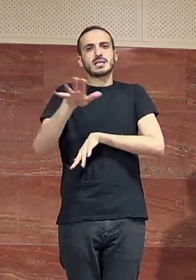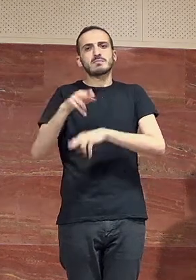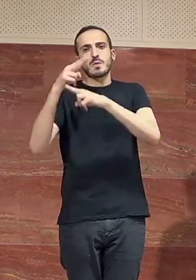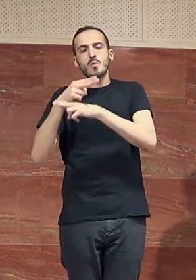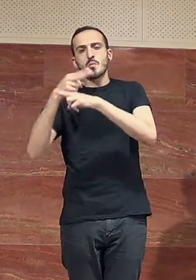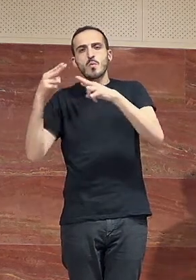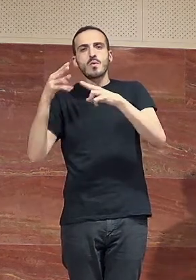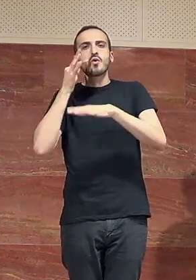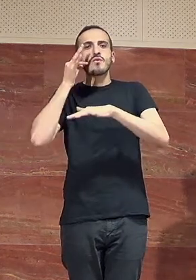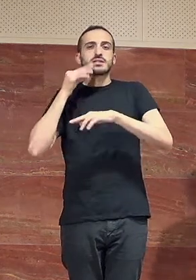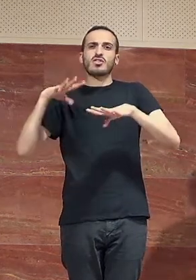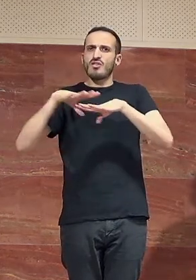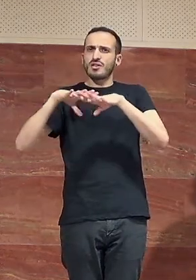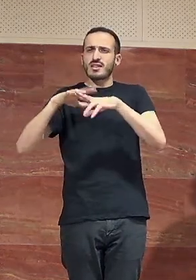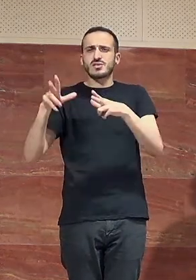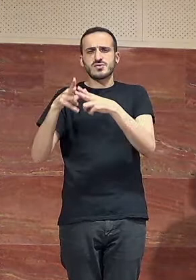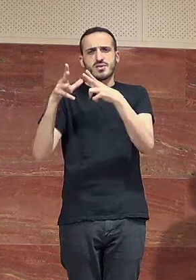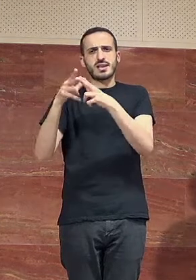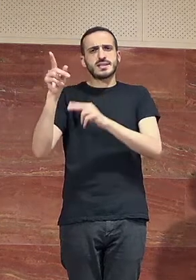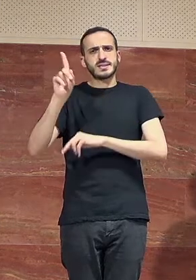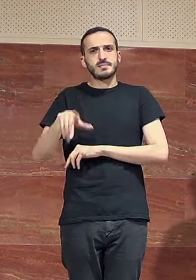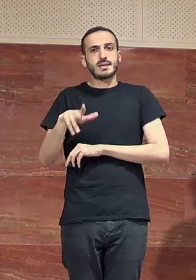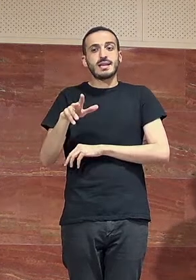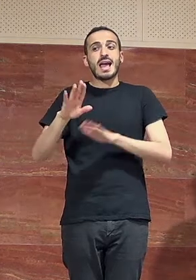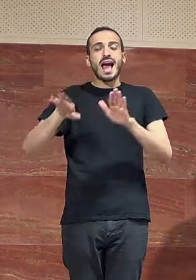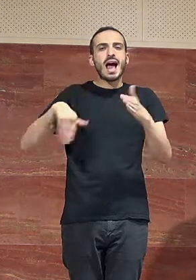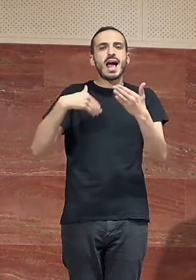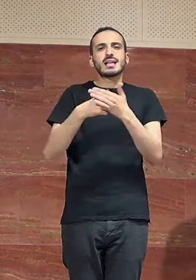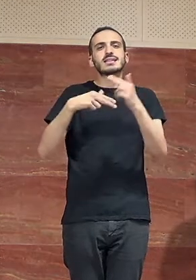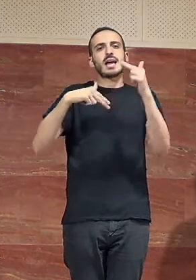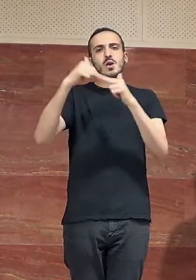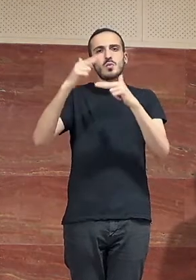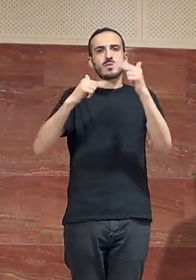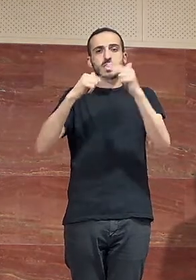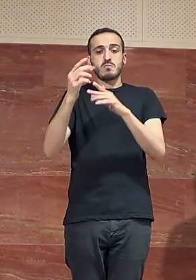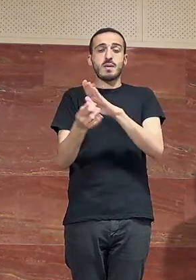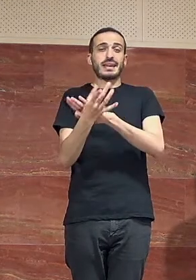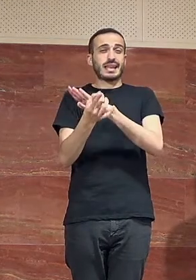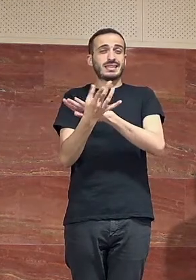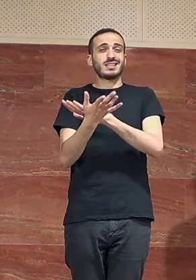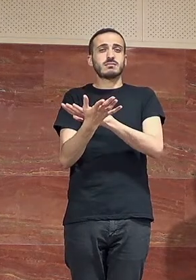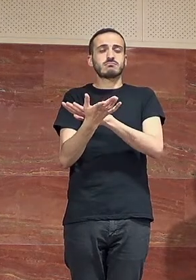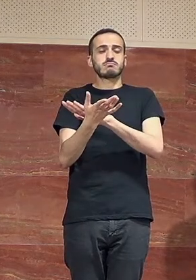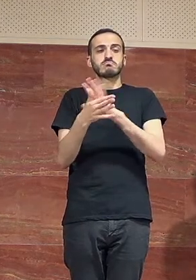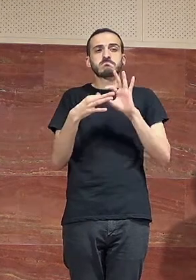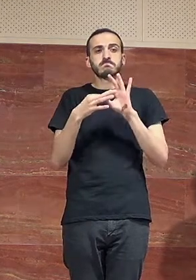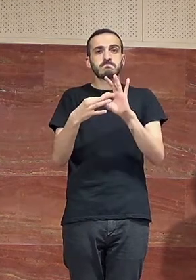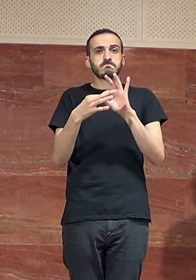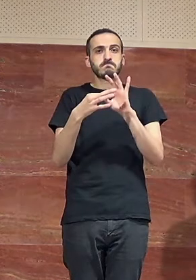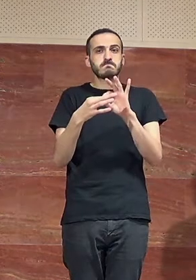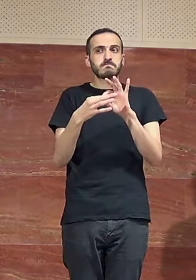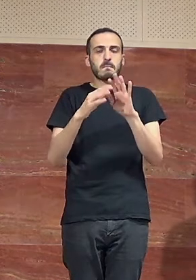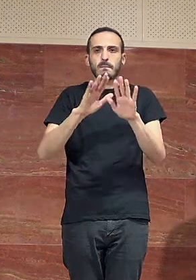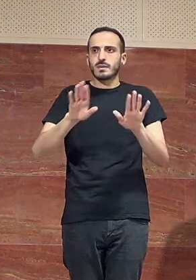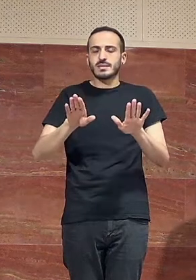tanto físicos como redes sociales, luego llegar al urbanismo emergente o participativo, que es un poco de lo que veníamos a hablar aquí, para luego llegar